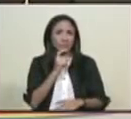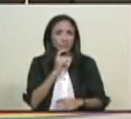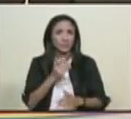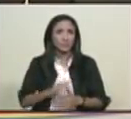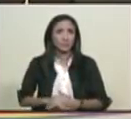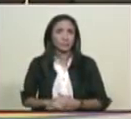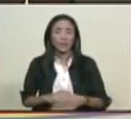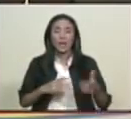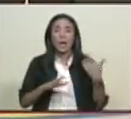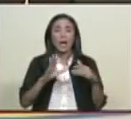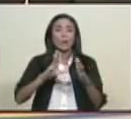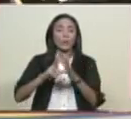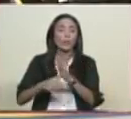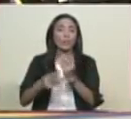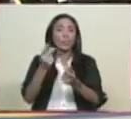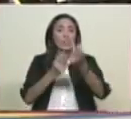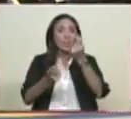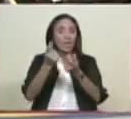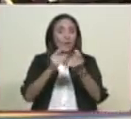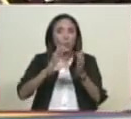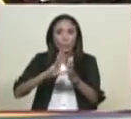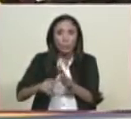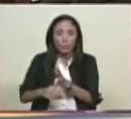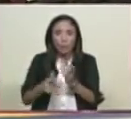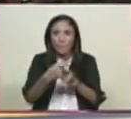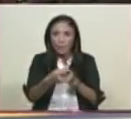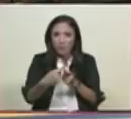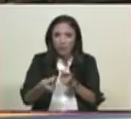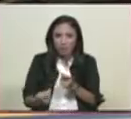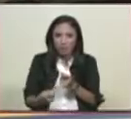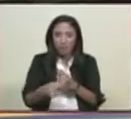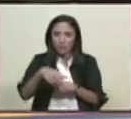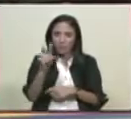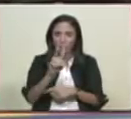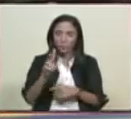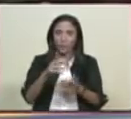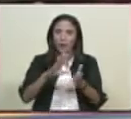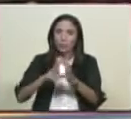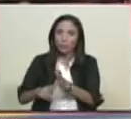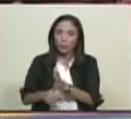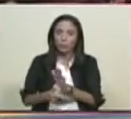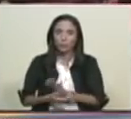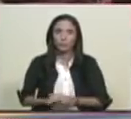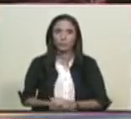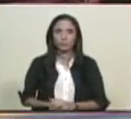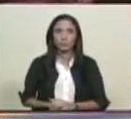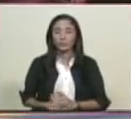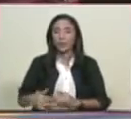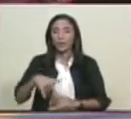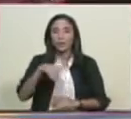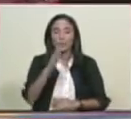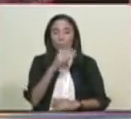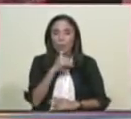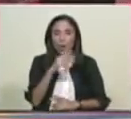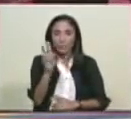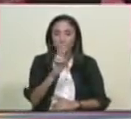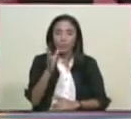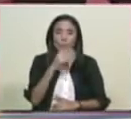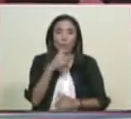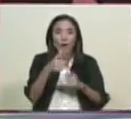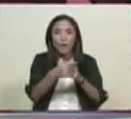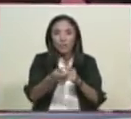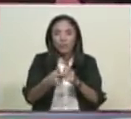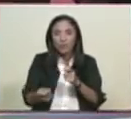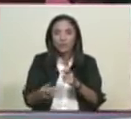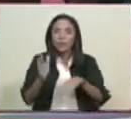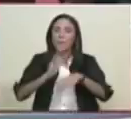Se nos roban los billetes, se llevan los billetes por ahí, para dejarnos sin billetes en las ciudades, las mafias. Se